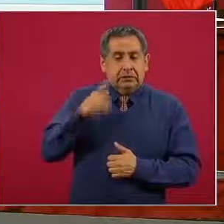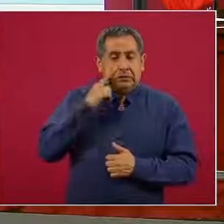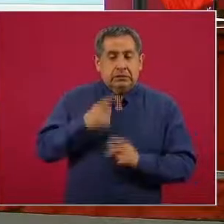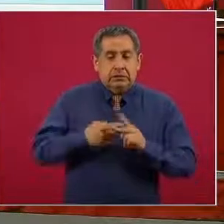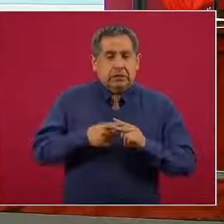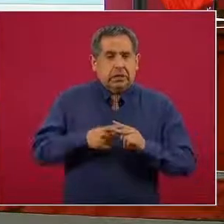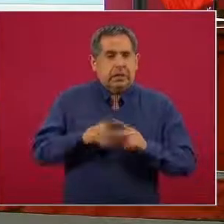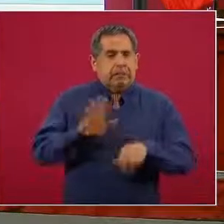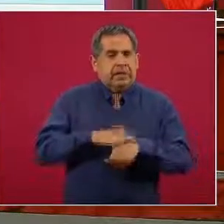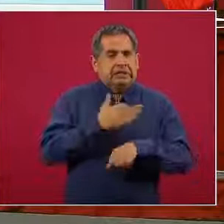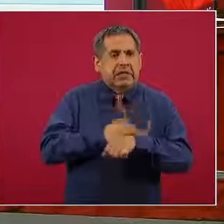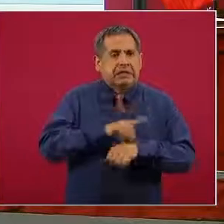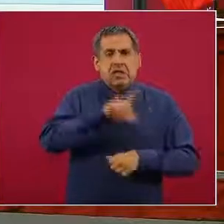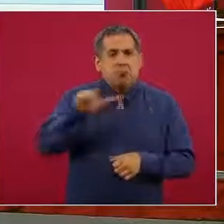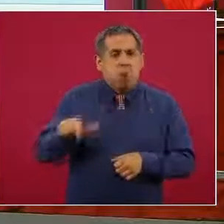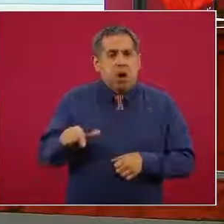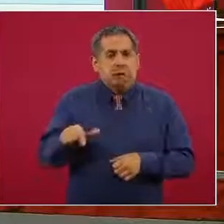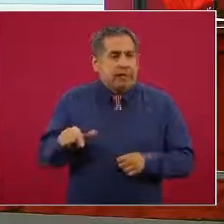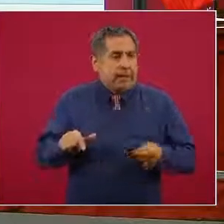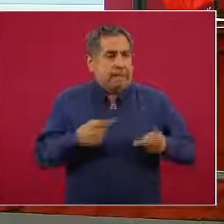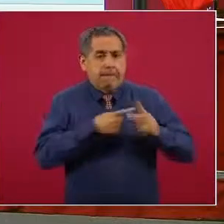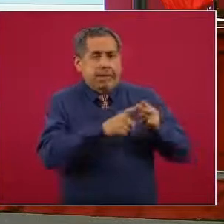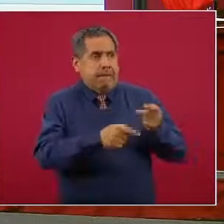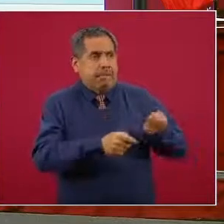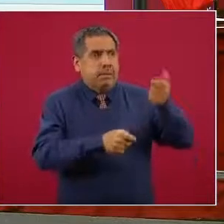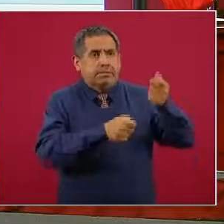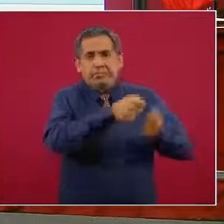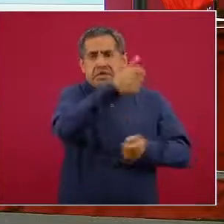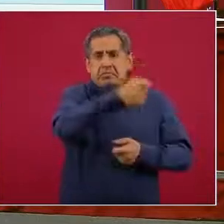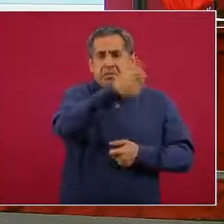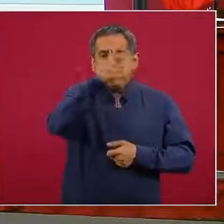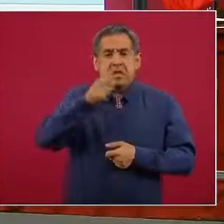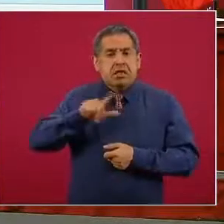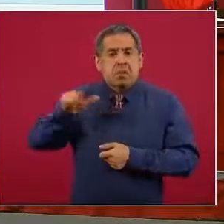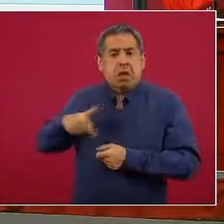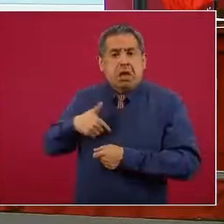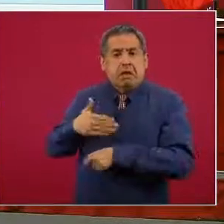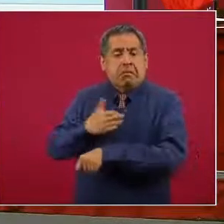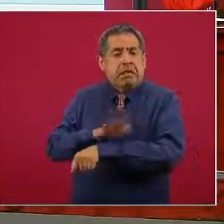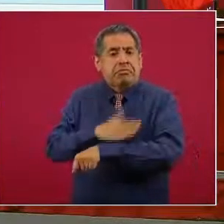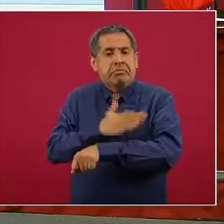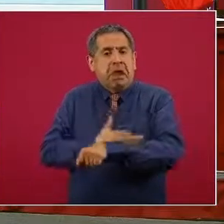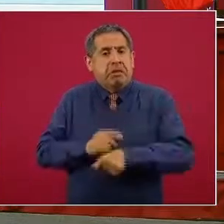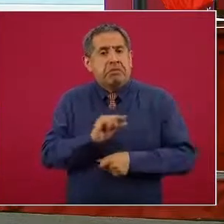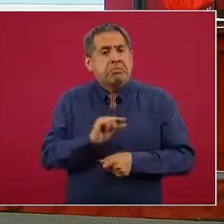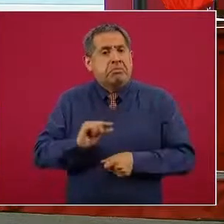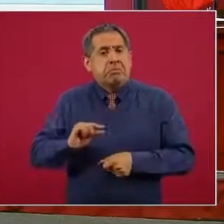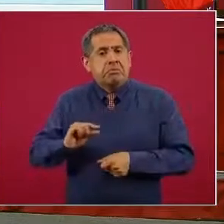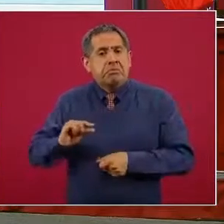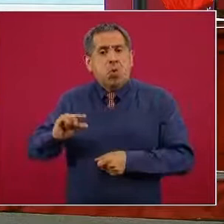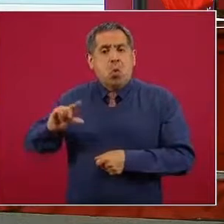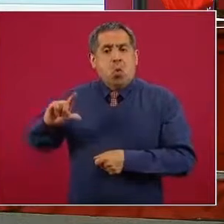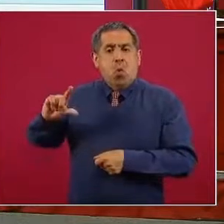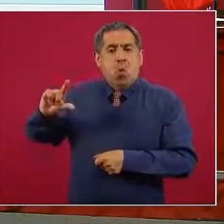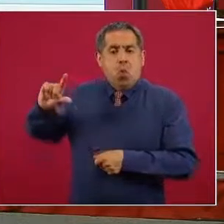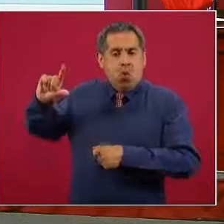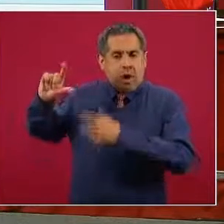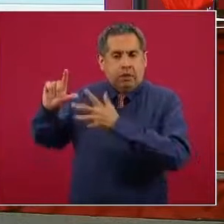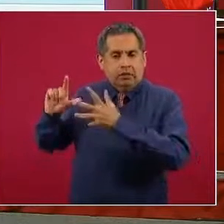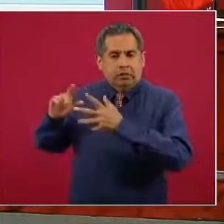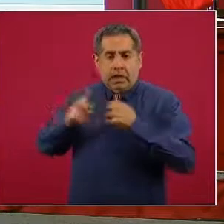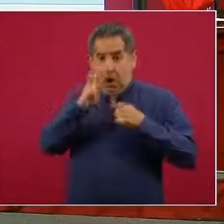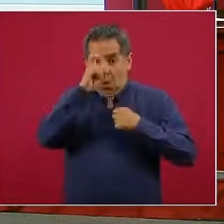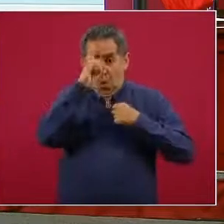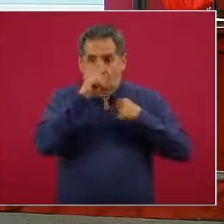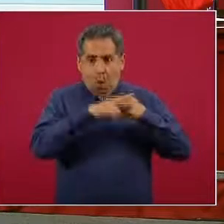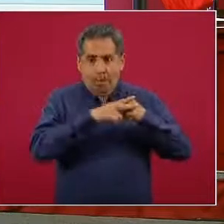pico tardío, vean ustedes, las fechas son las mismas y es desde el inicio del año hasta la fecha presente. Entonces vean ustedes que cuando Europa ya